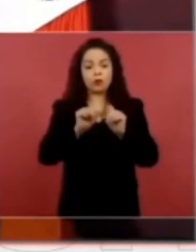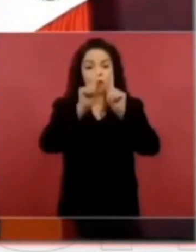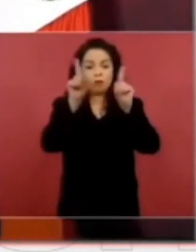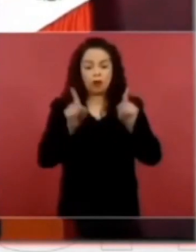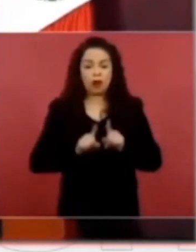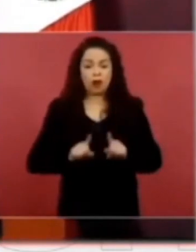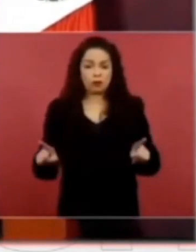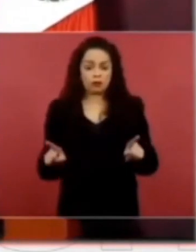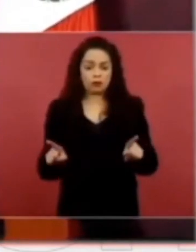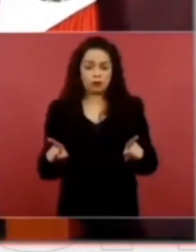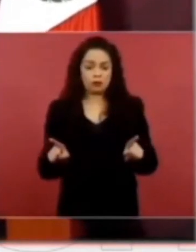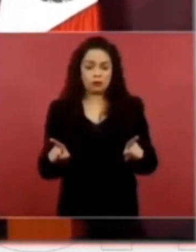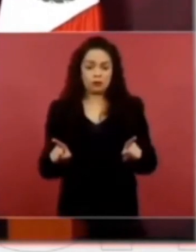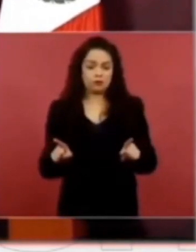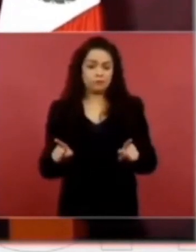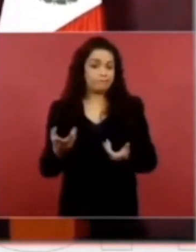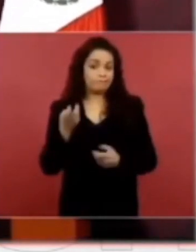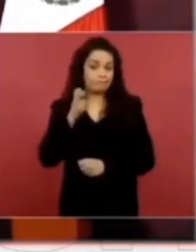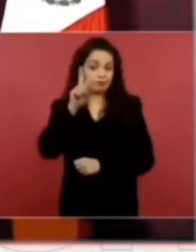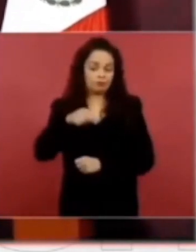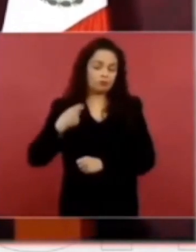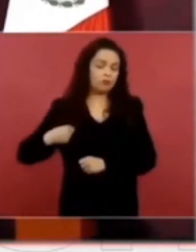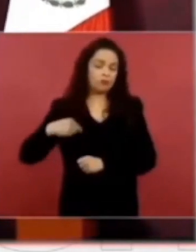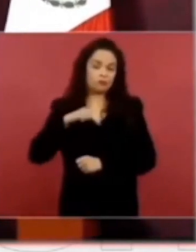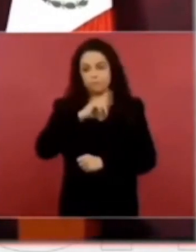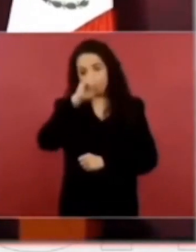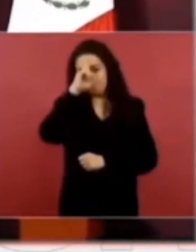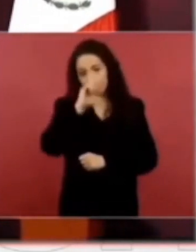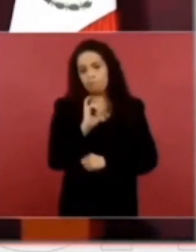es nuestra postura.